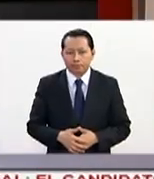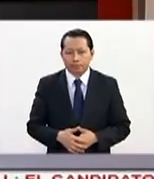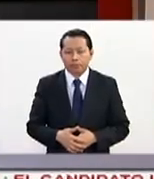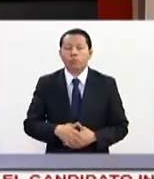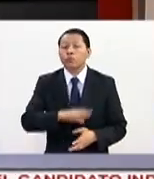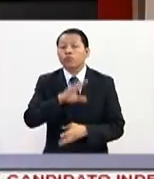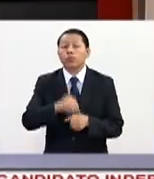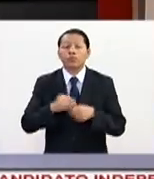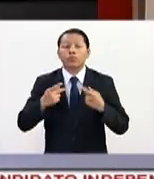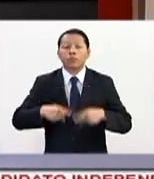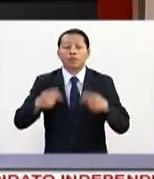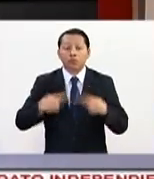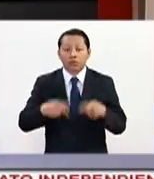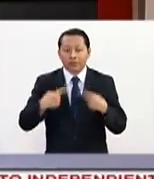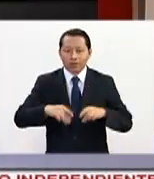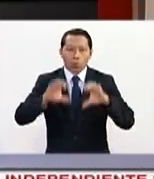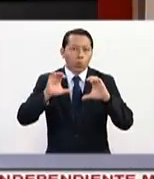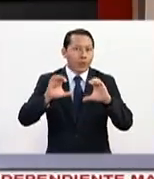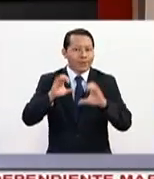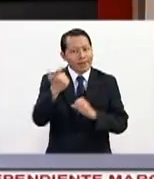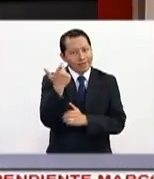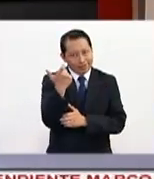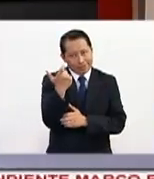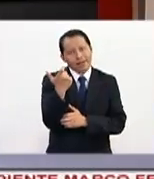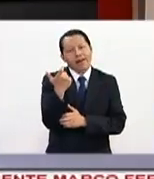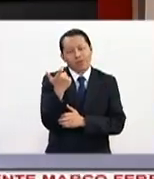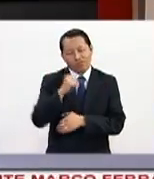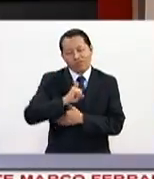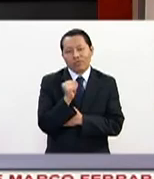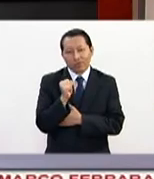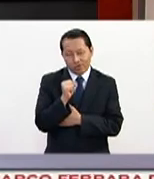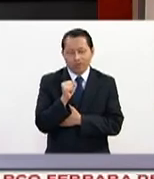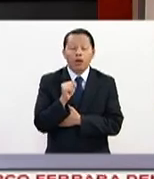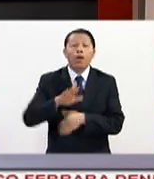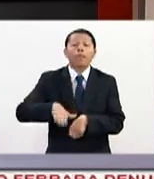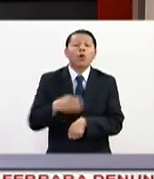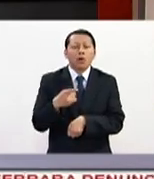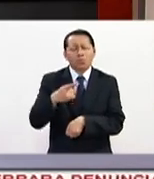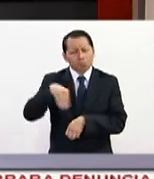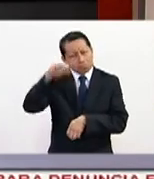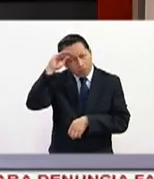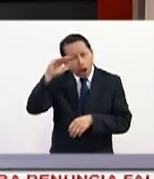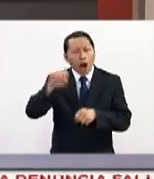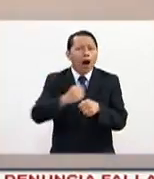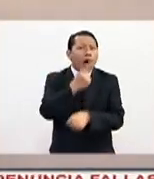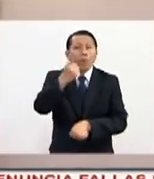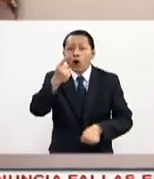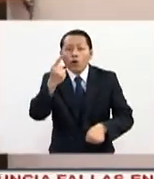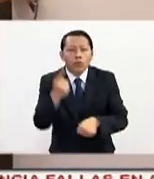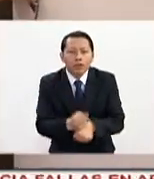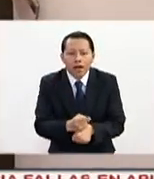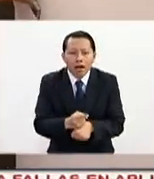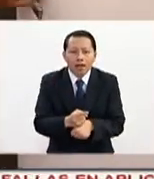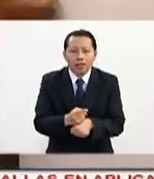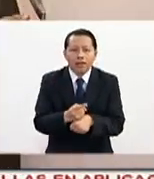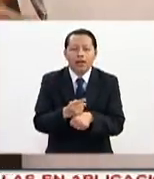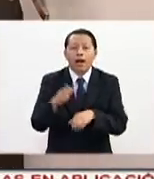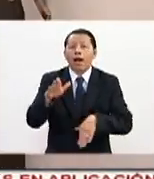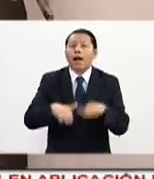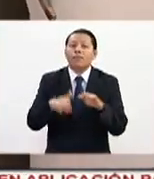todo el mundo a cuidar sus ahorros porque aunque parezca una oportunidad, a veces